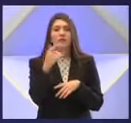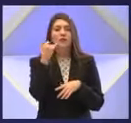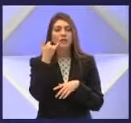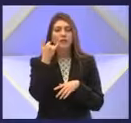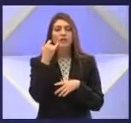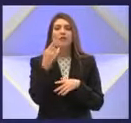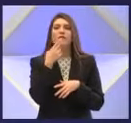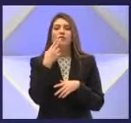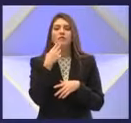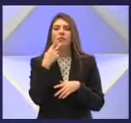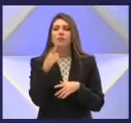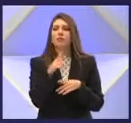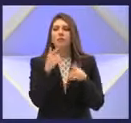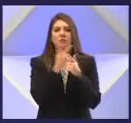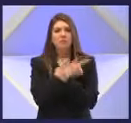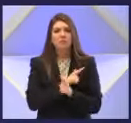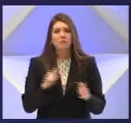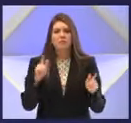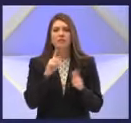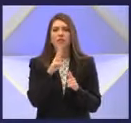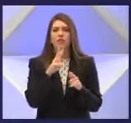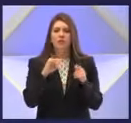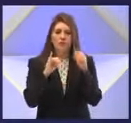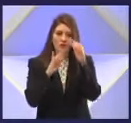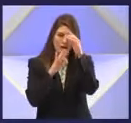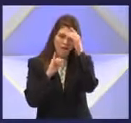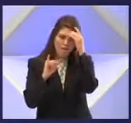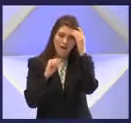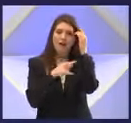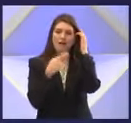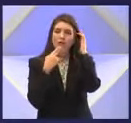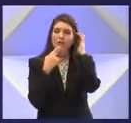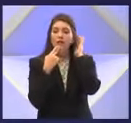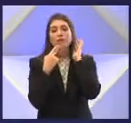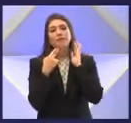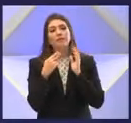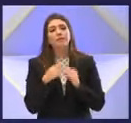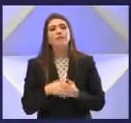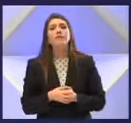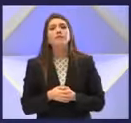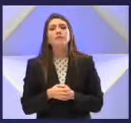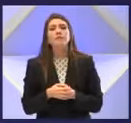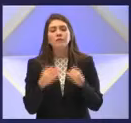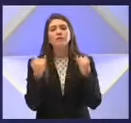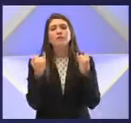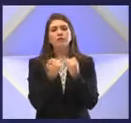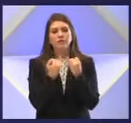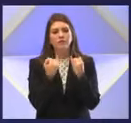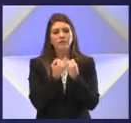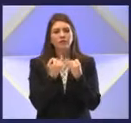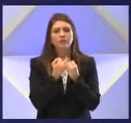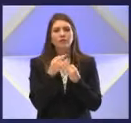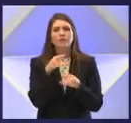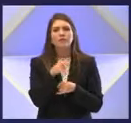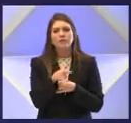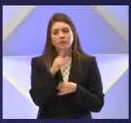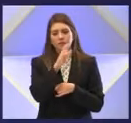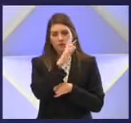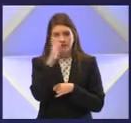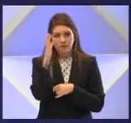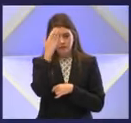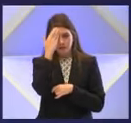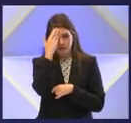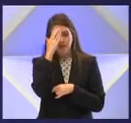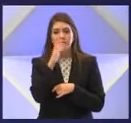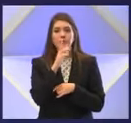espectro de uso libre ojo el wifi ha sido clave pero desde luego también este desde un reconocimiento y un